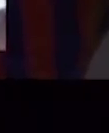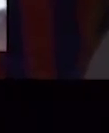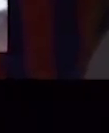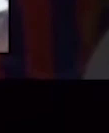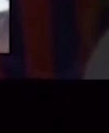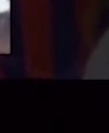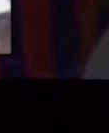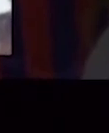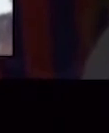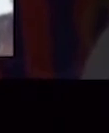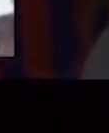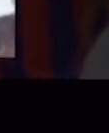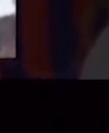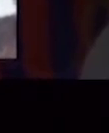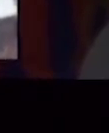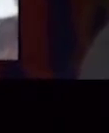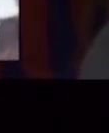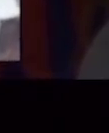amor.